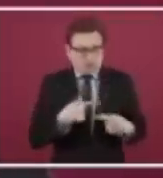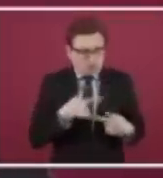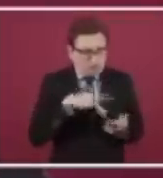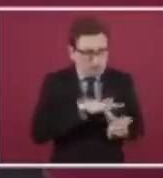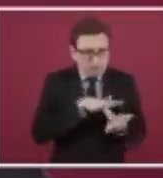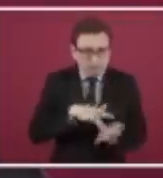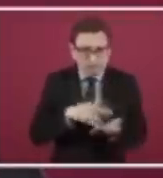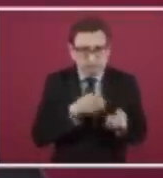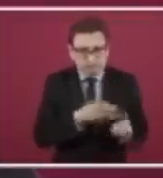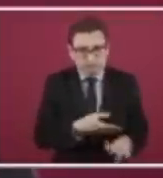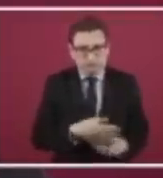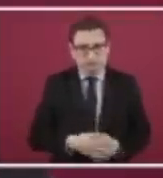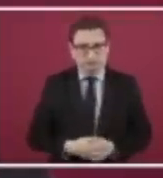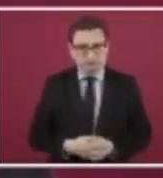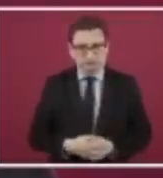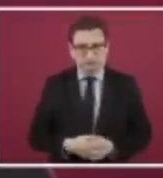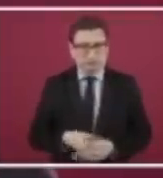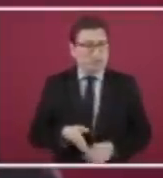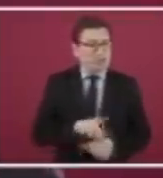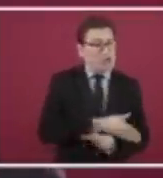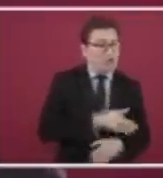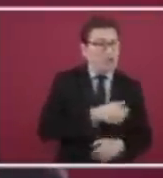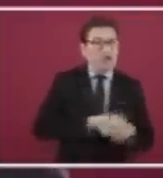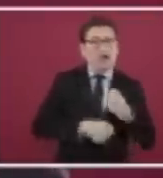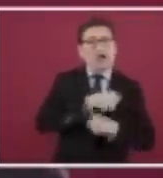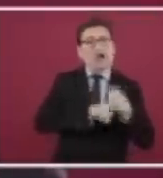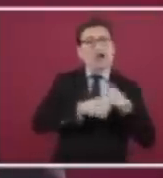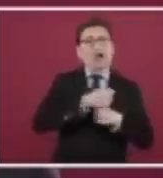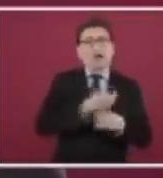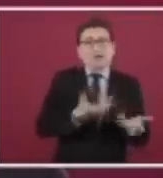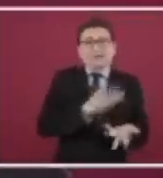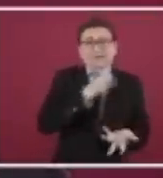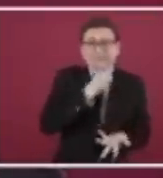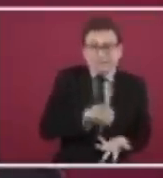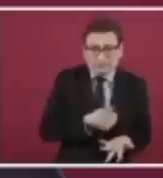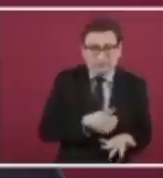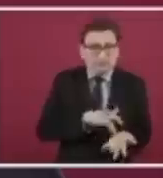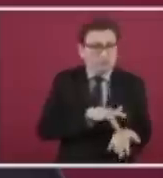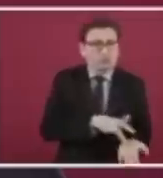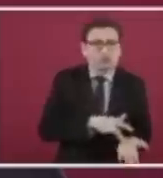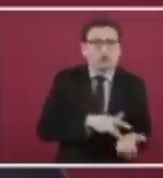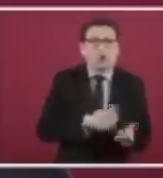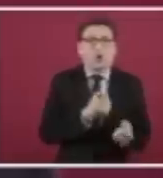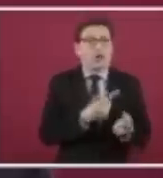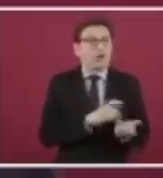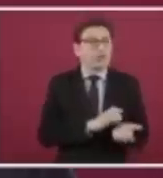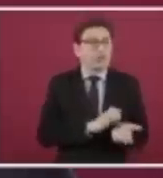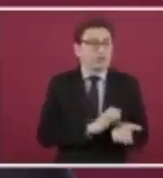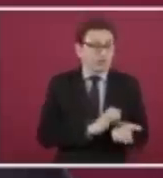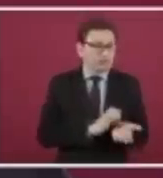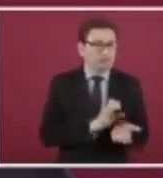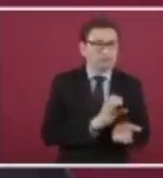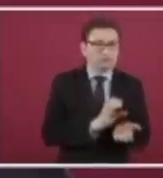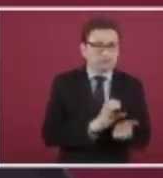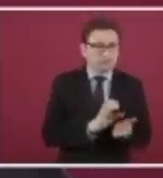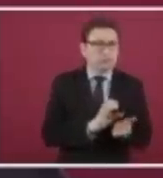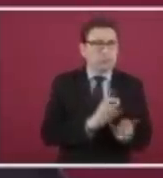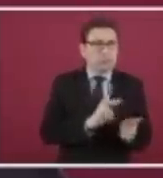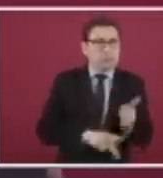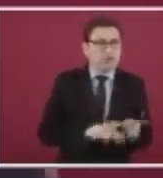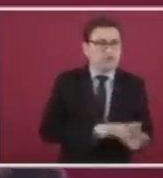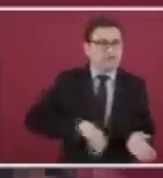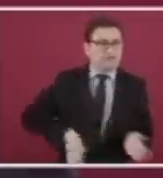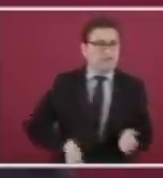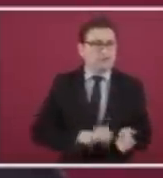llegado en los años anteriores, ¿sí? O no ha llegado completo. O sea, es lo mismo, ¿sí?